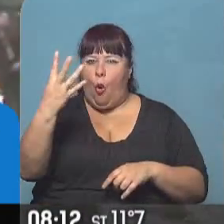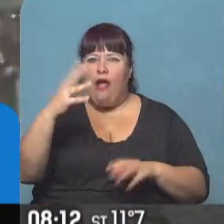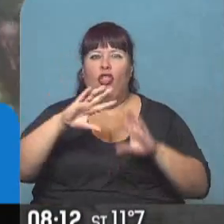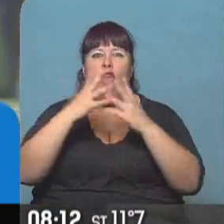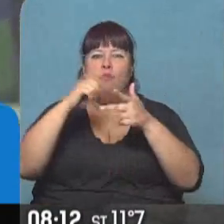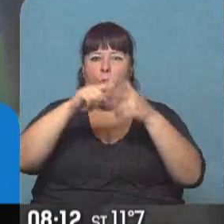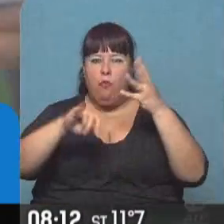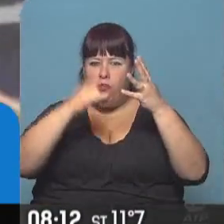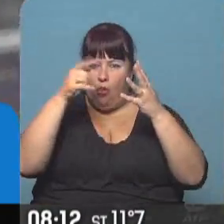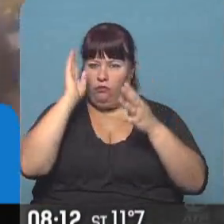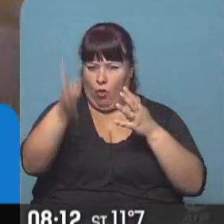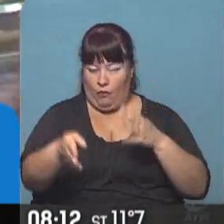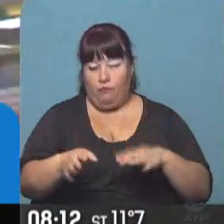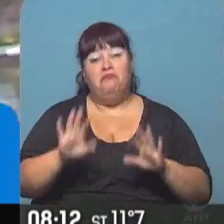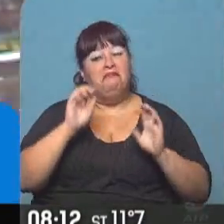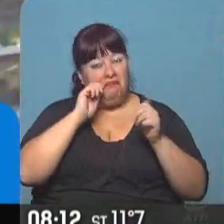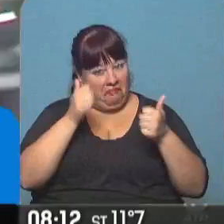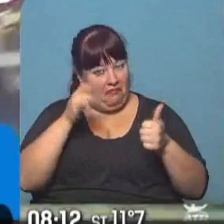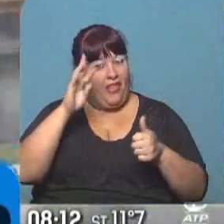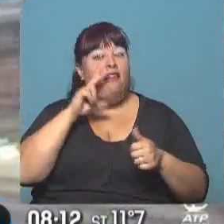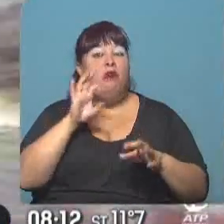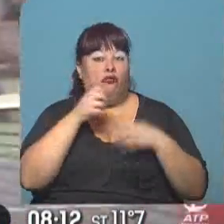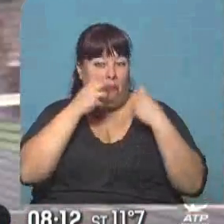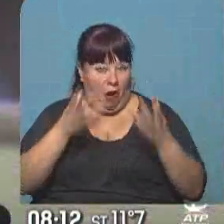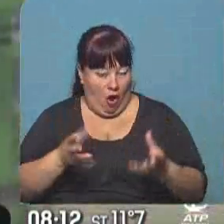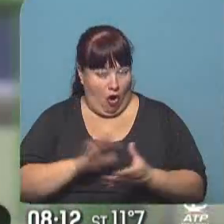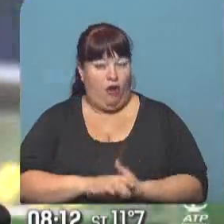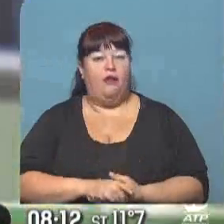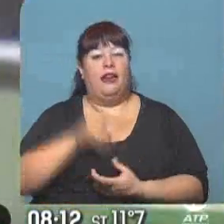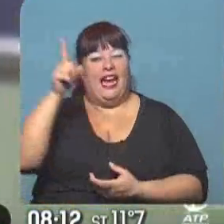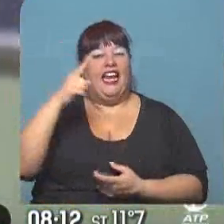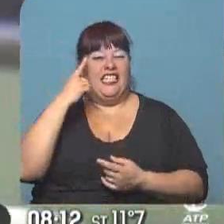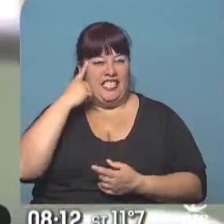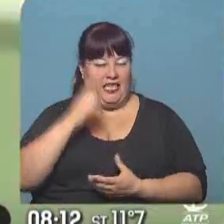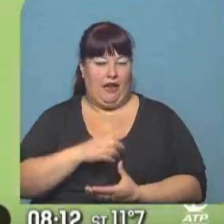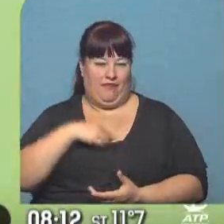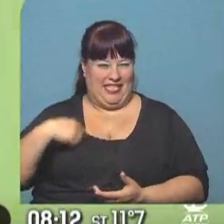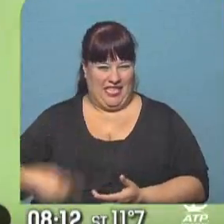del mundo. Buenos pronósticos para Juan Martín del Potro, allí en China.